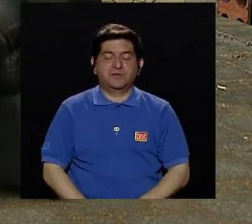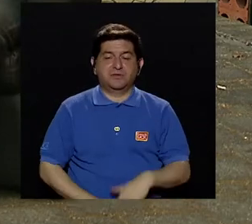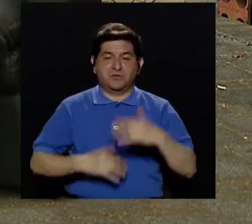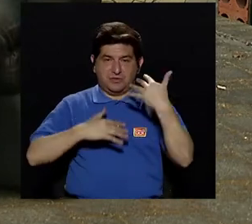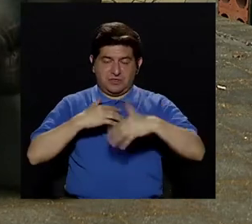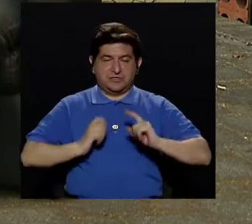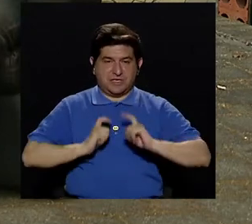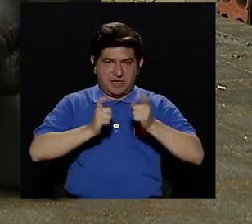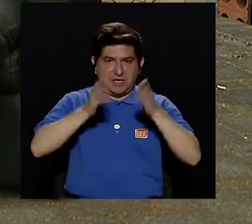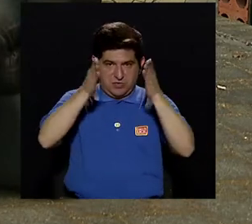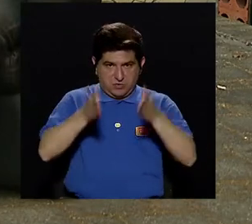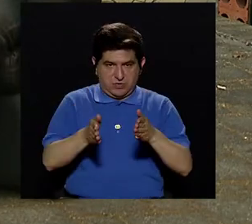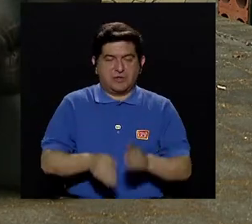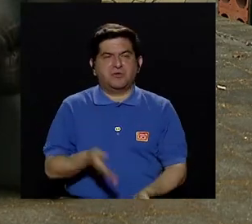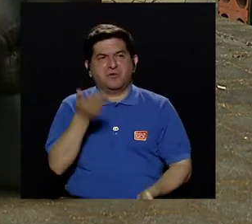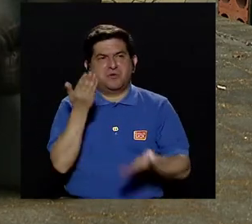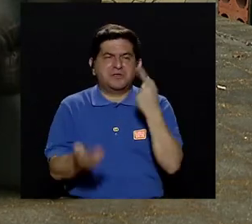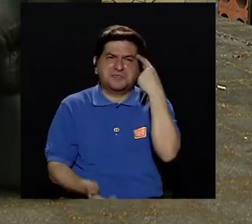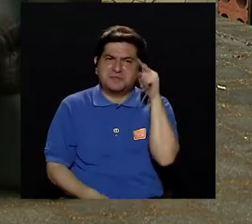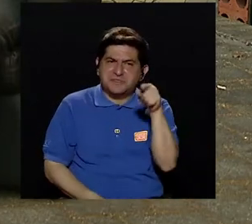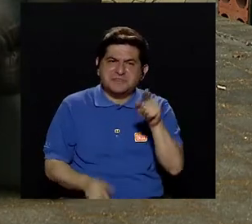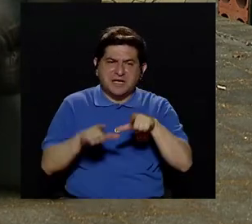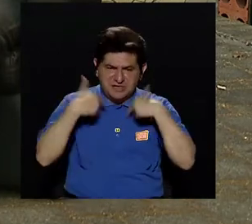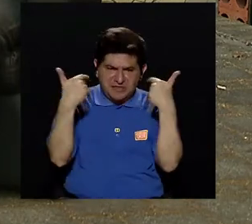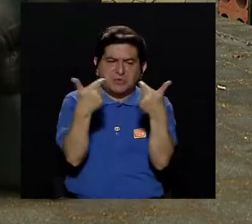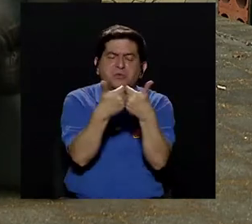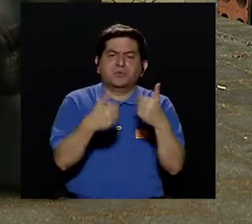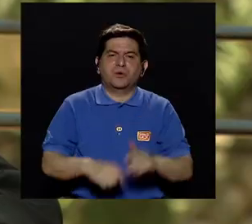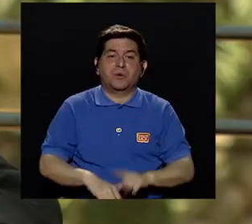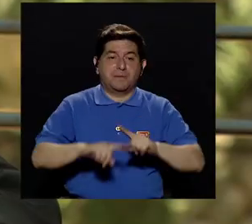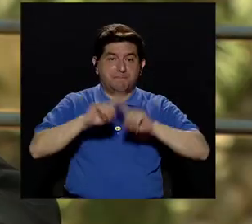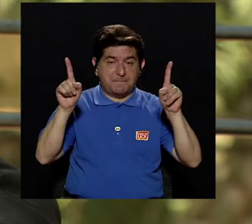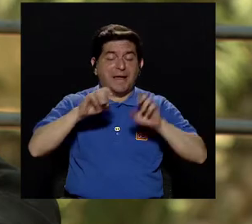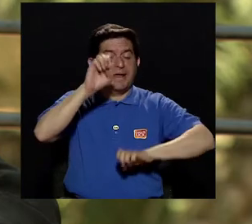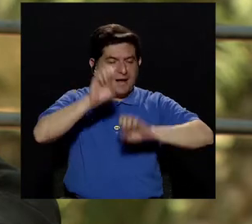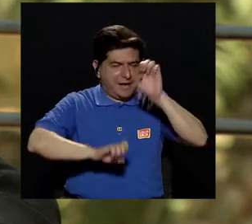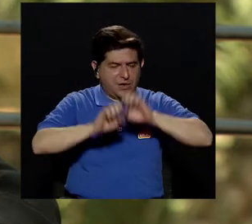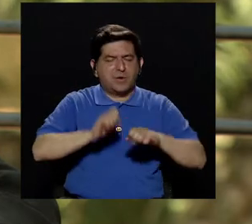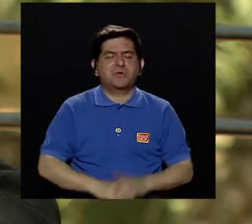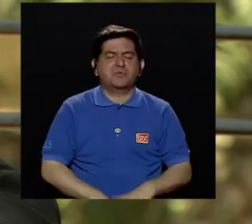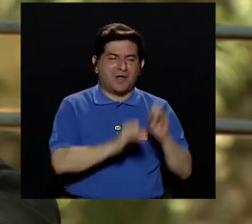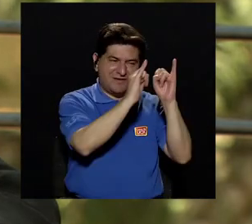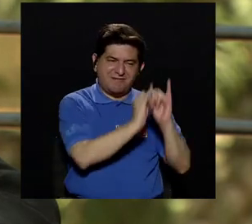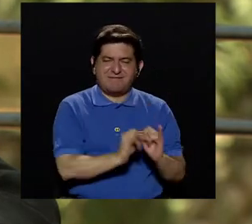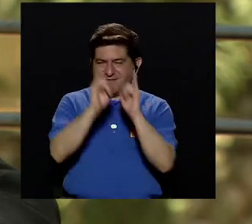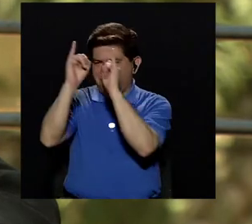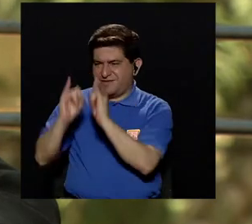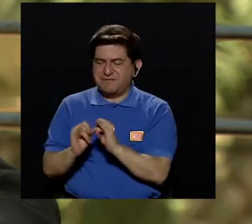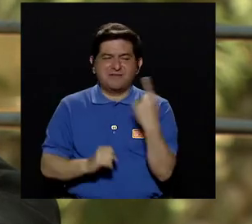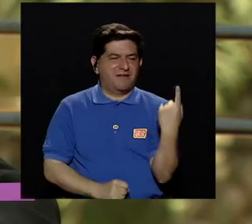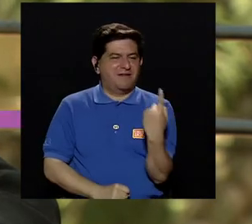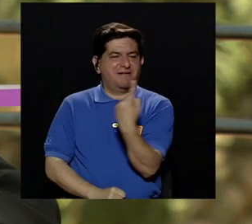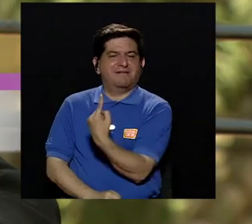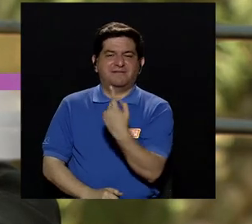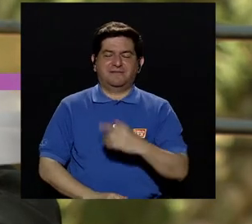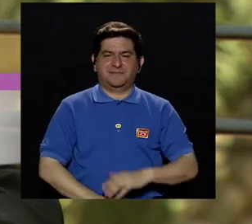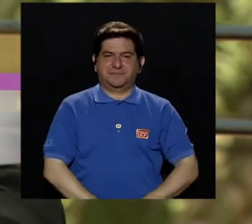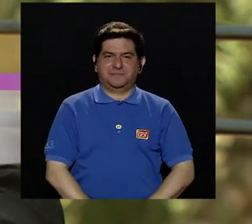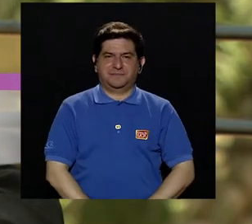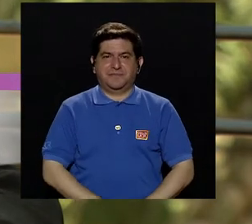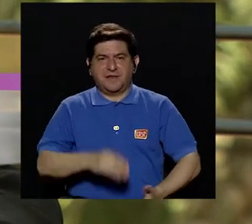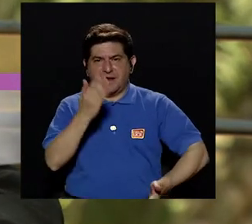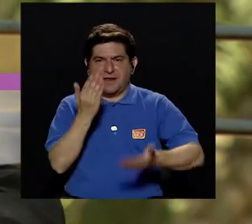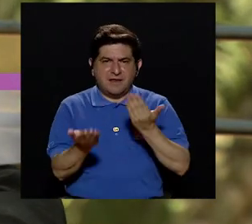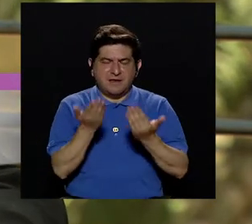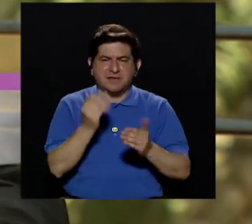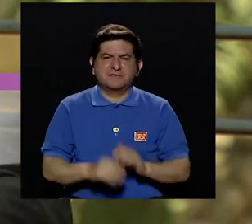sangre. Básicamente podríamos concentrarlo en ese grupo. Pero sí hay que hacer una valoración muy individual y personal de cada caso. Y tal vez,